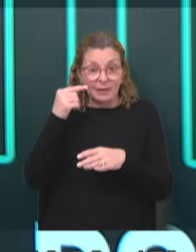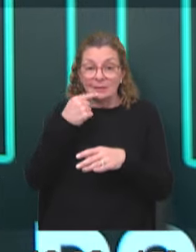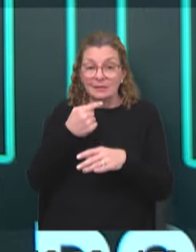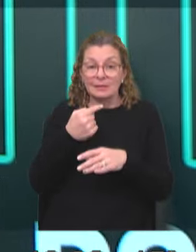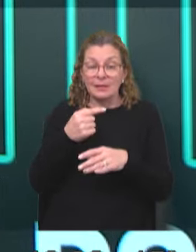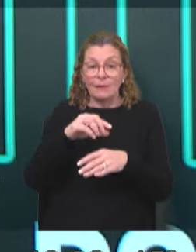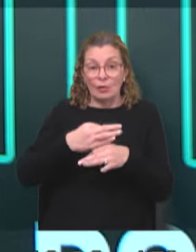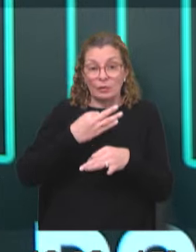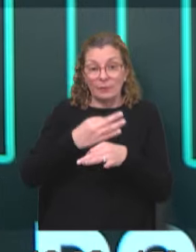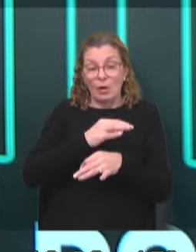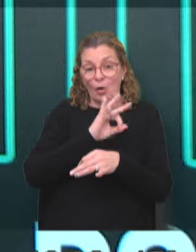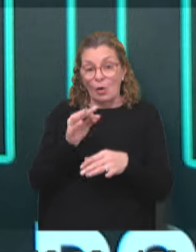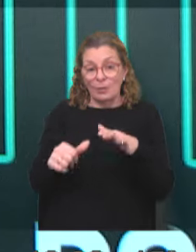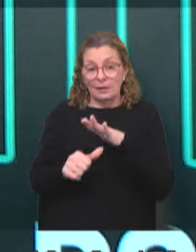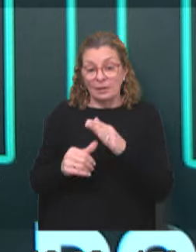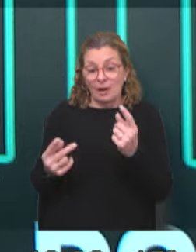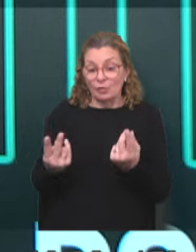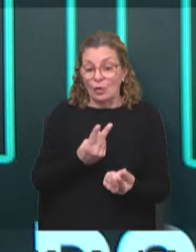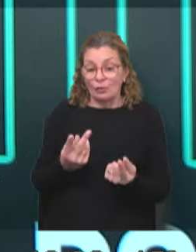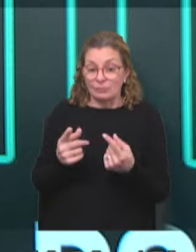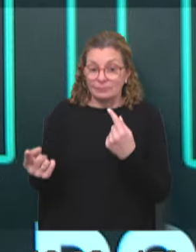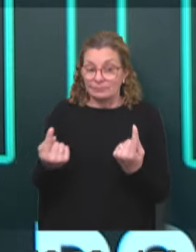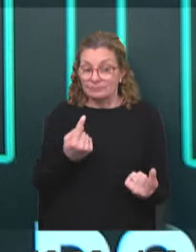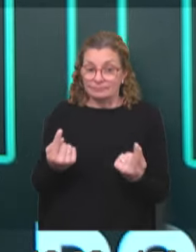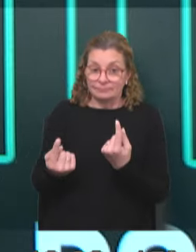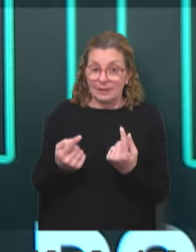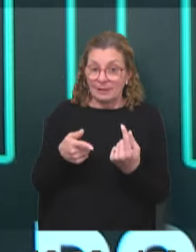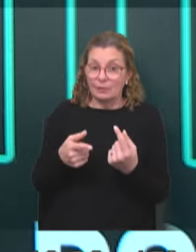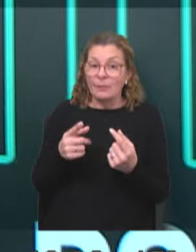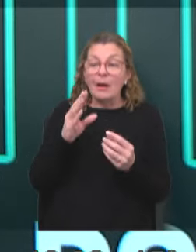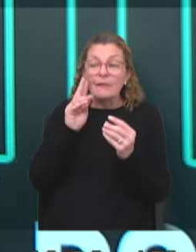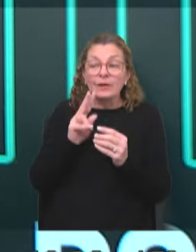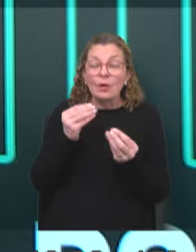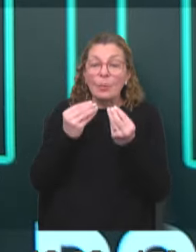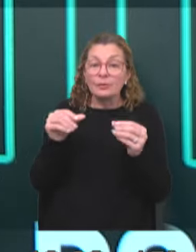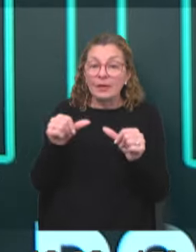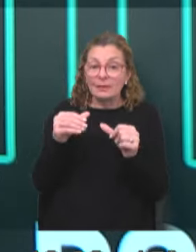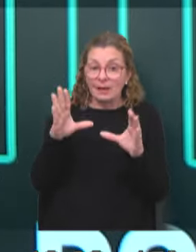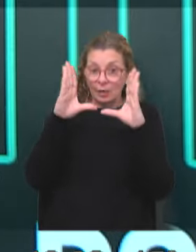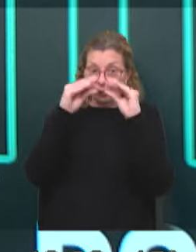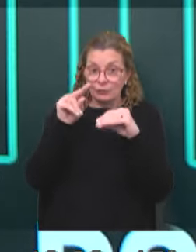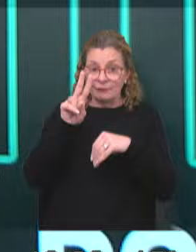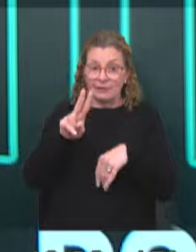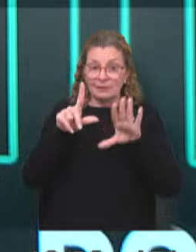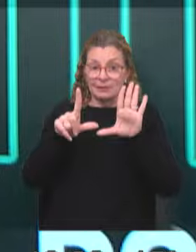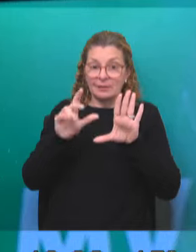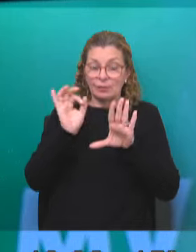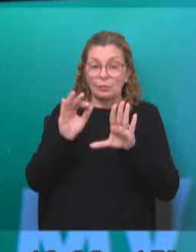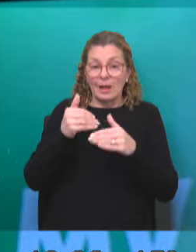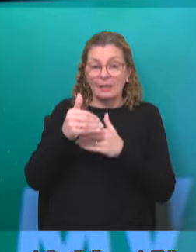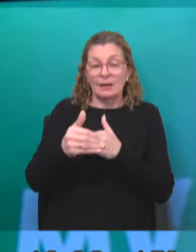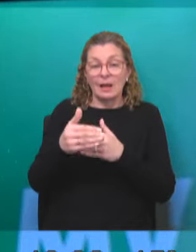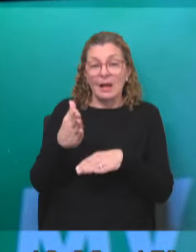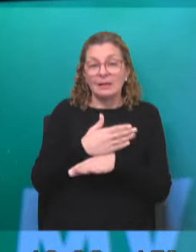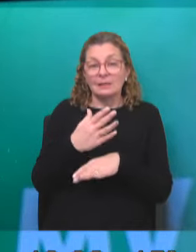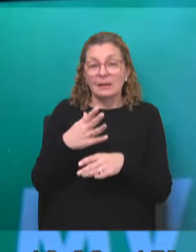bordaberry o con un liderazgo compartido No Y eso es parte de lo que se va a diseñar de la noche el 27 de octubre en adelante antes de ir el Partido